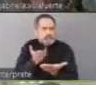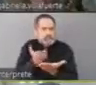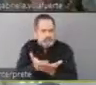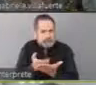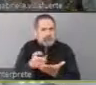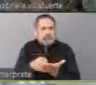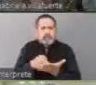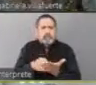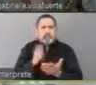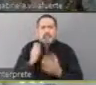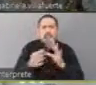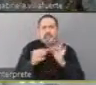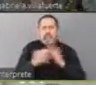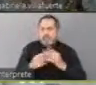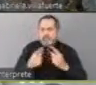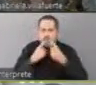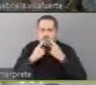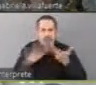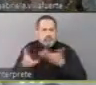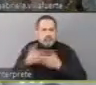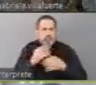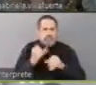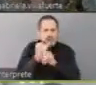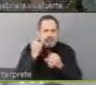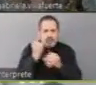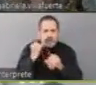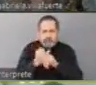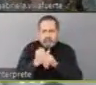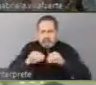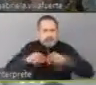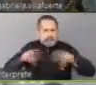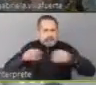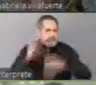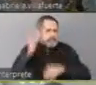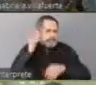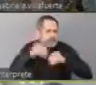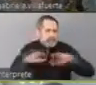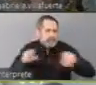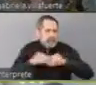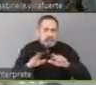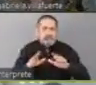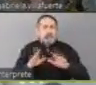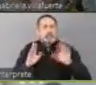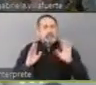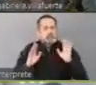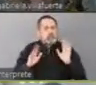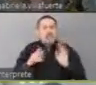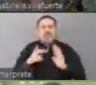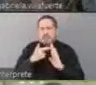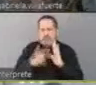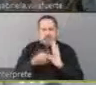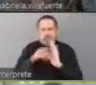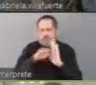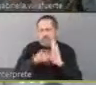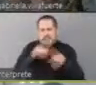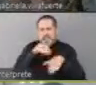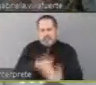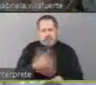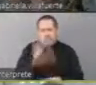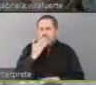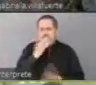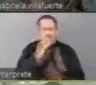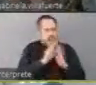En la consulta se propone que la difusión en redes sociales del aludido promocional se encuentra dentro de la normativa constitucional y